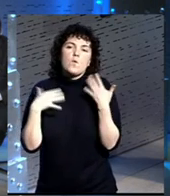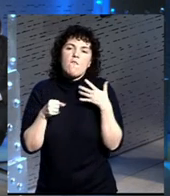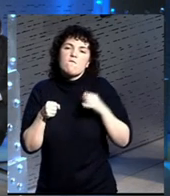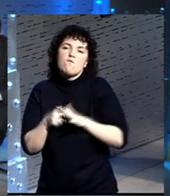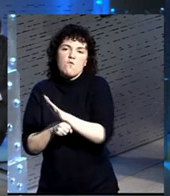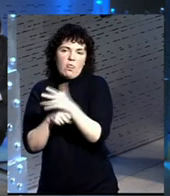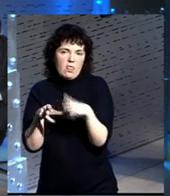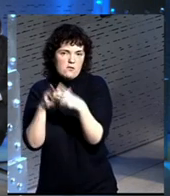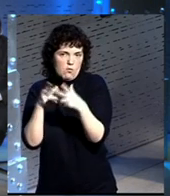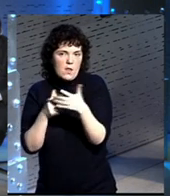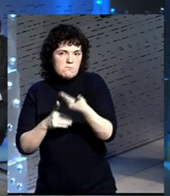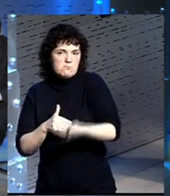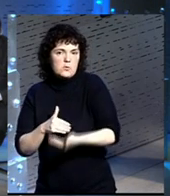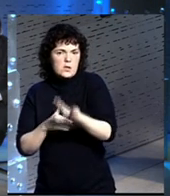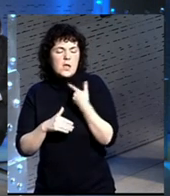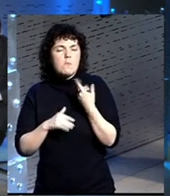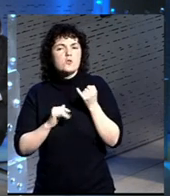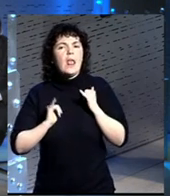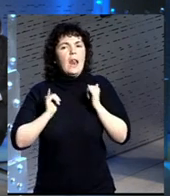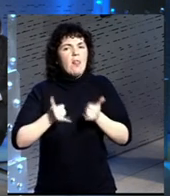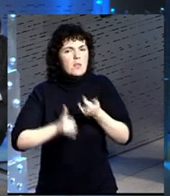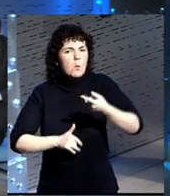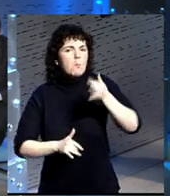que hay muchas iniciativas, son muy buenas.